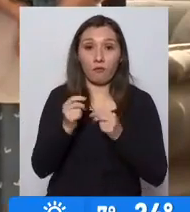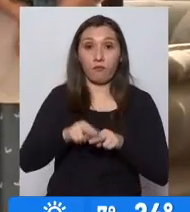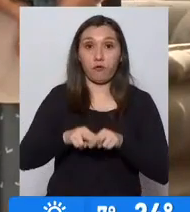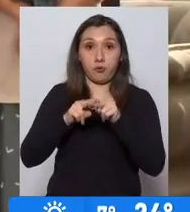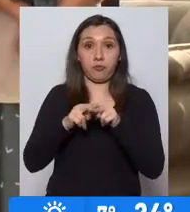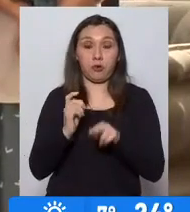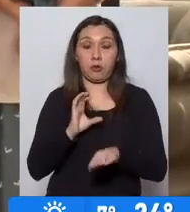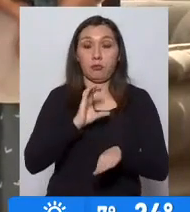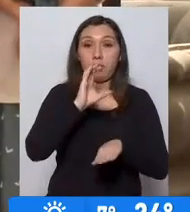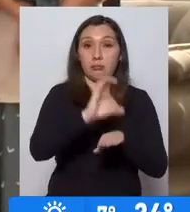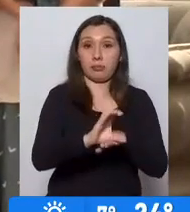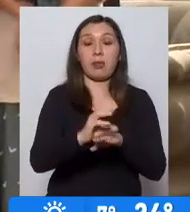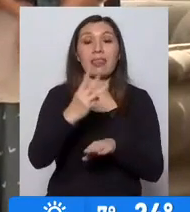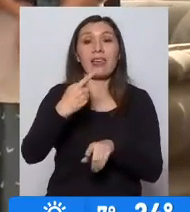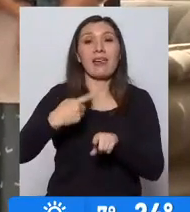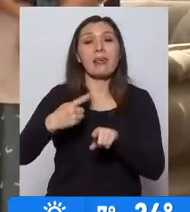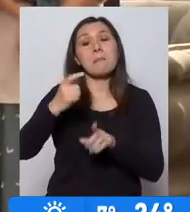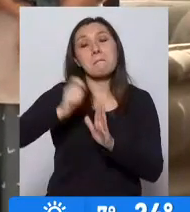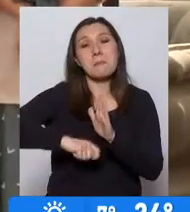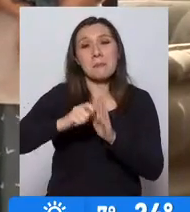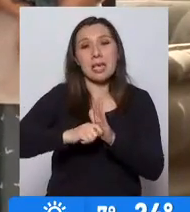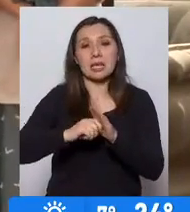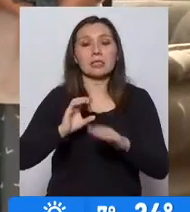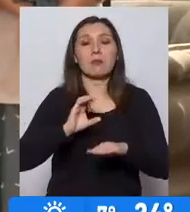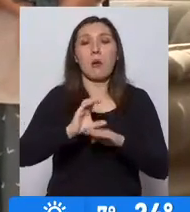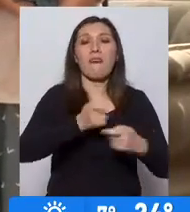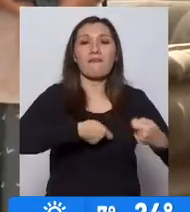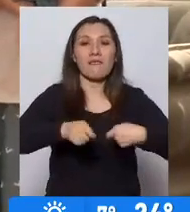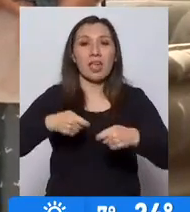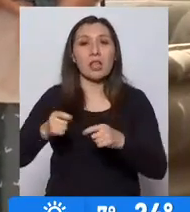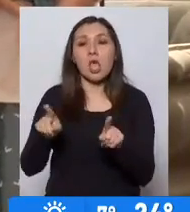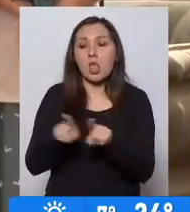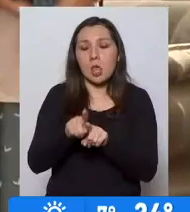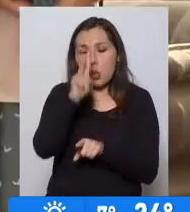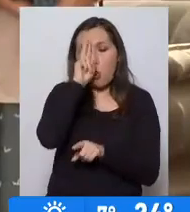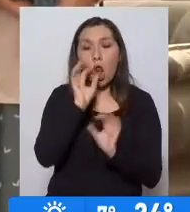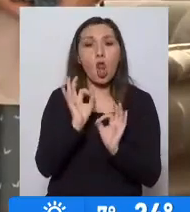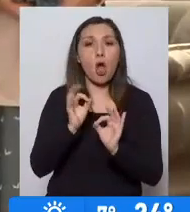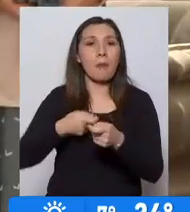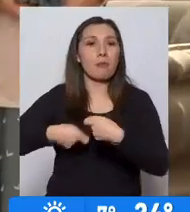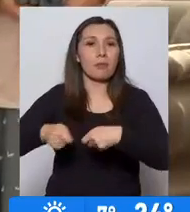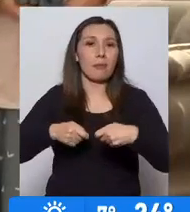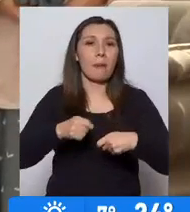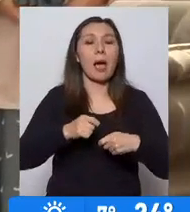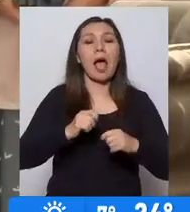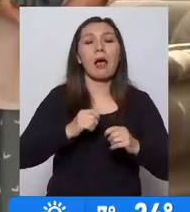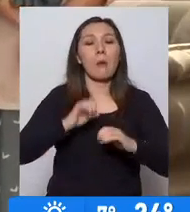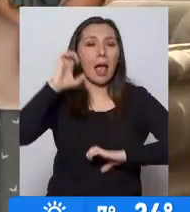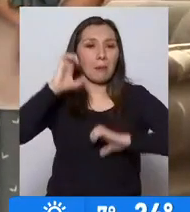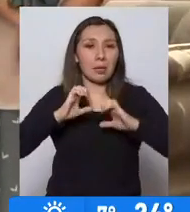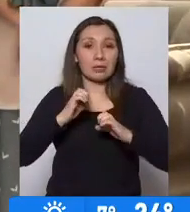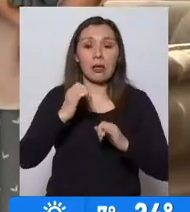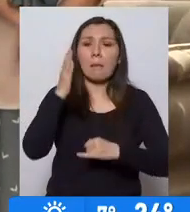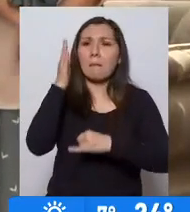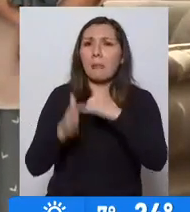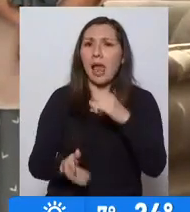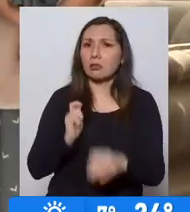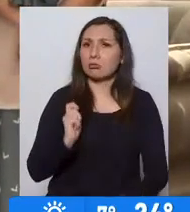dije anteriormente, llegan hasta 3 meses de venta en un periodo normal de las empresas. Los